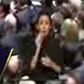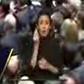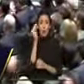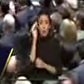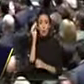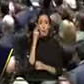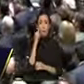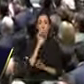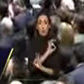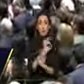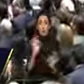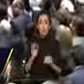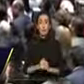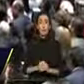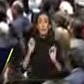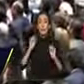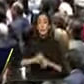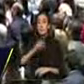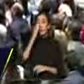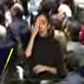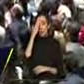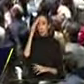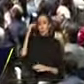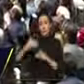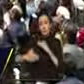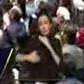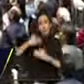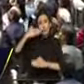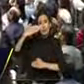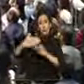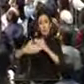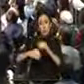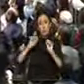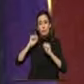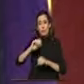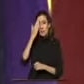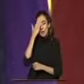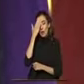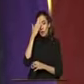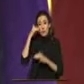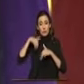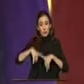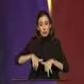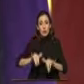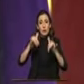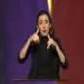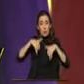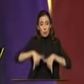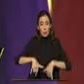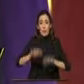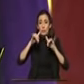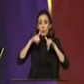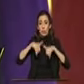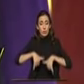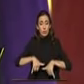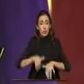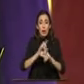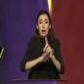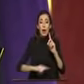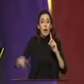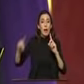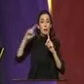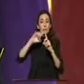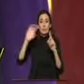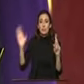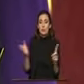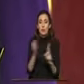jóvenes. Sabemos que todavía hay mucho por hacer y lo estamos haciendo. Lo estamos haciendo y vamos a continuar haciéndolo. En